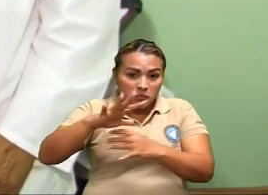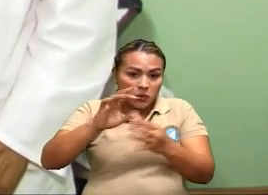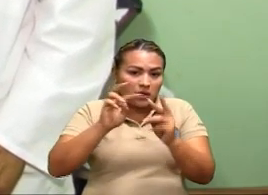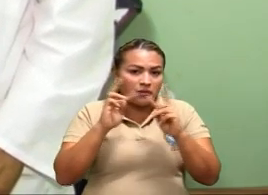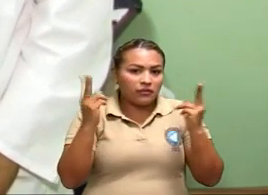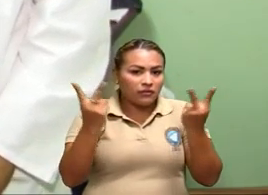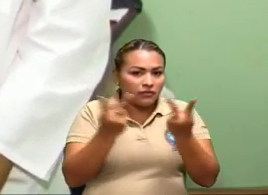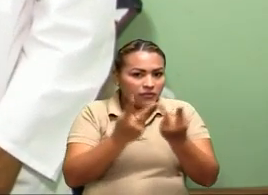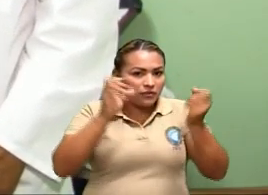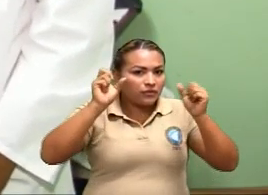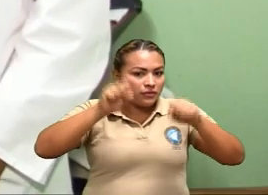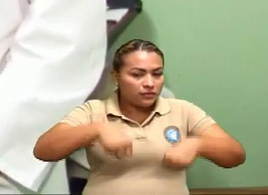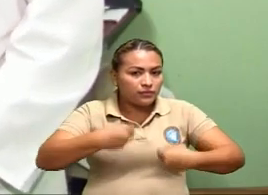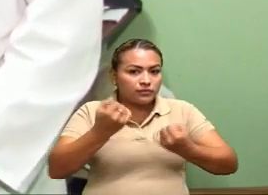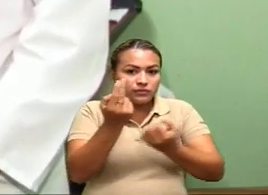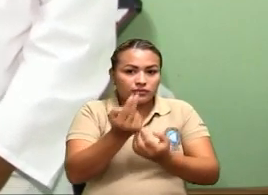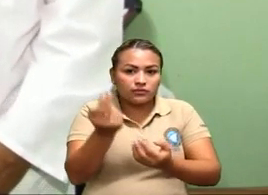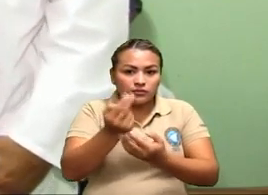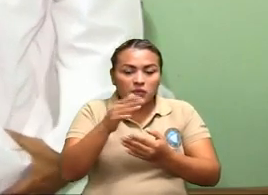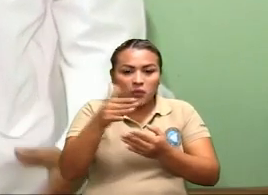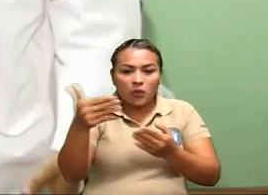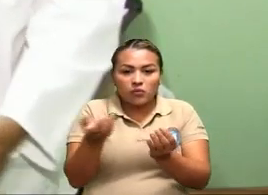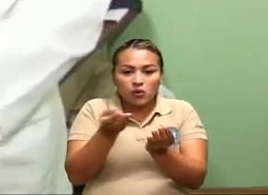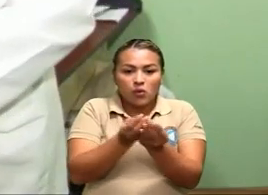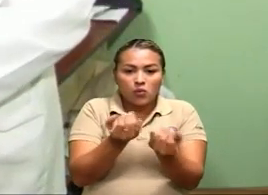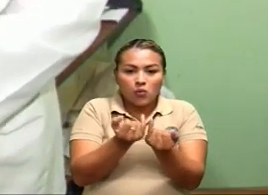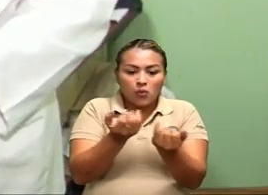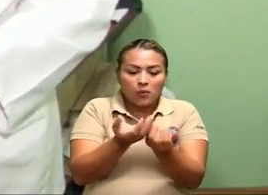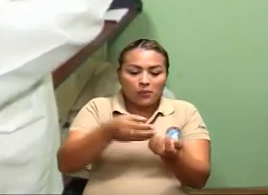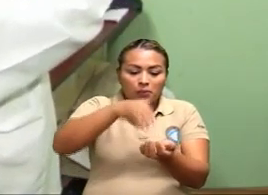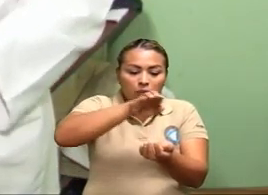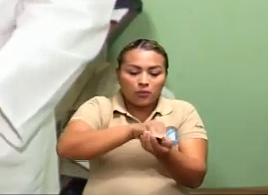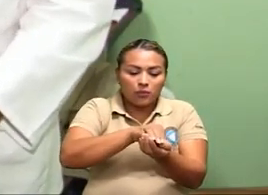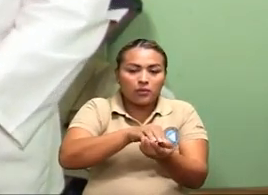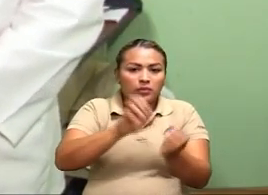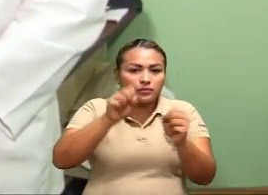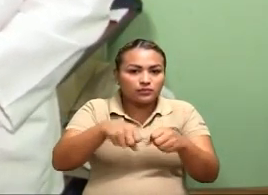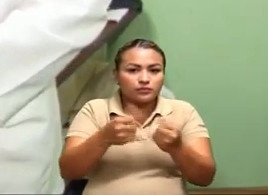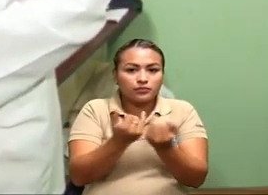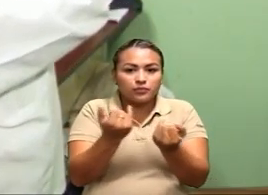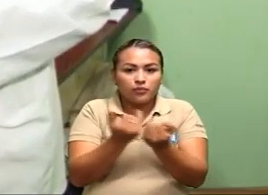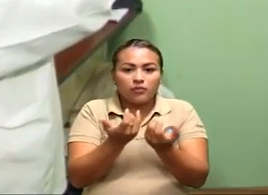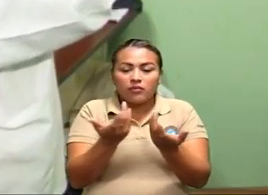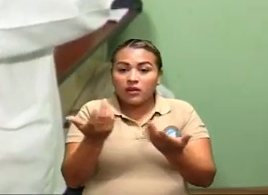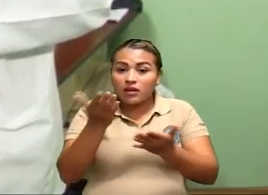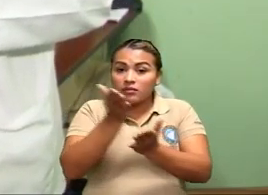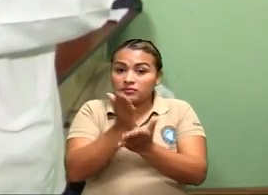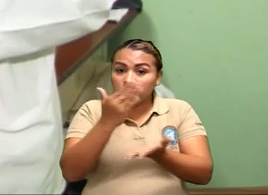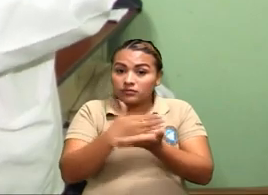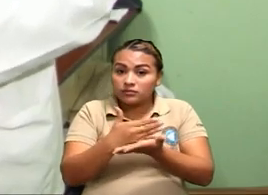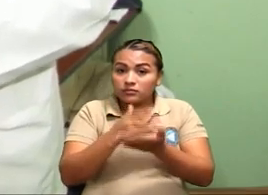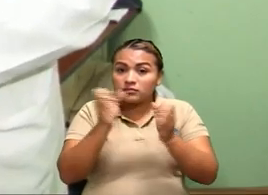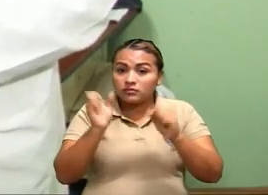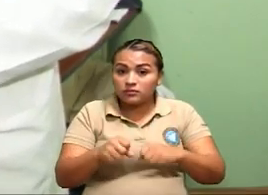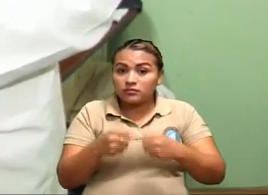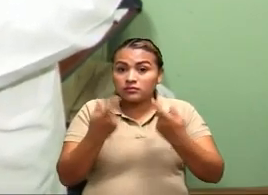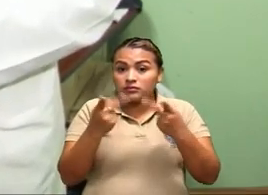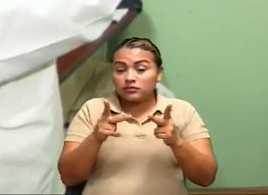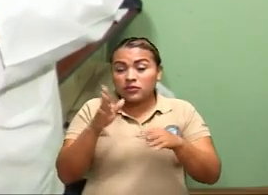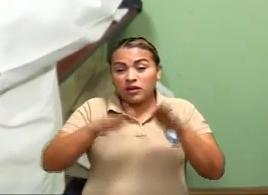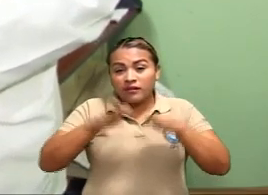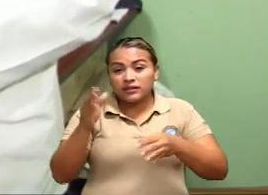pipián pescozones que le llamamos, queso. Al vapor, pipián con queso. Lo que pasa es que no tenemos la